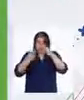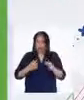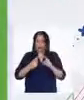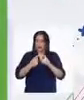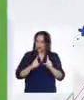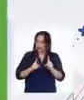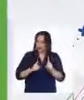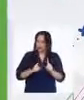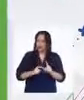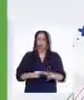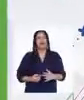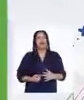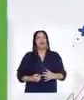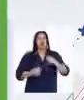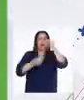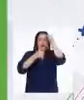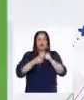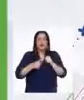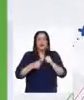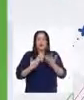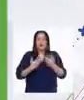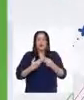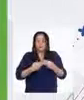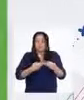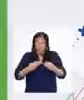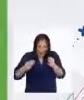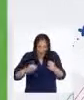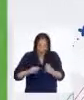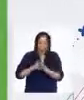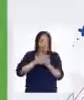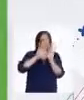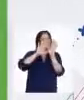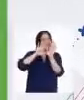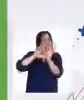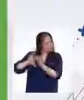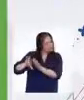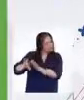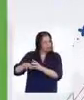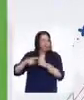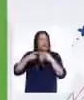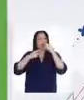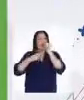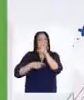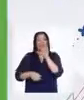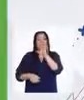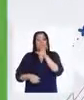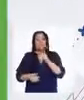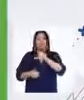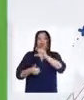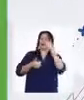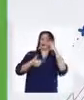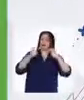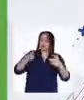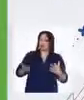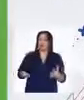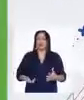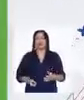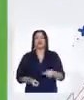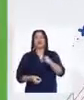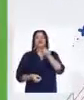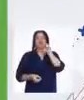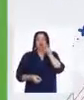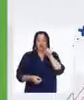Pero la manera en cómo pierden peso y no se da tanta importancia a esos comentarios del entorno es cuando tú